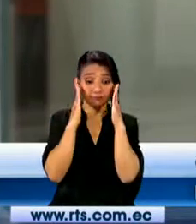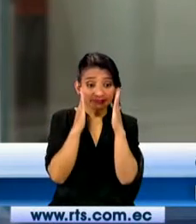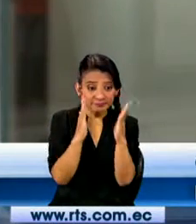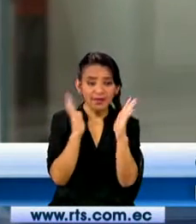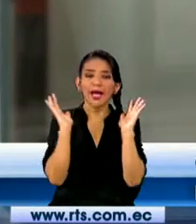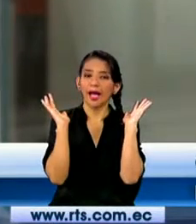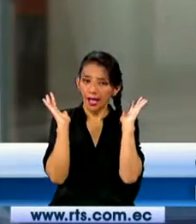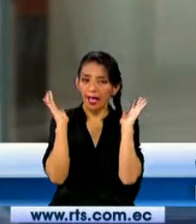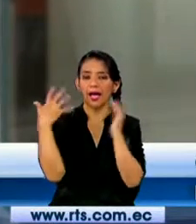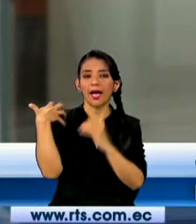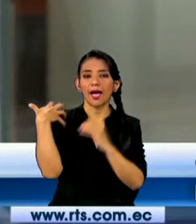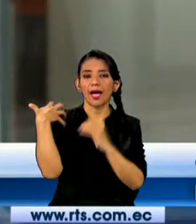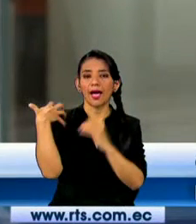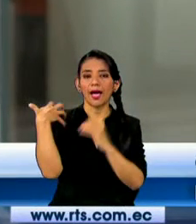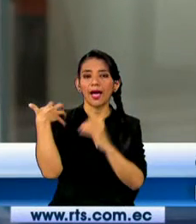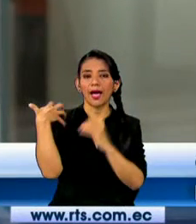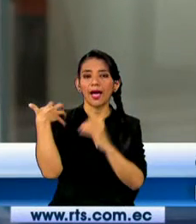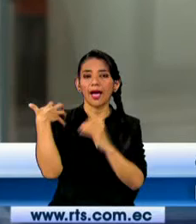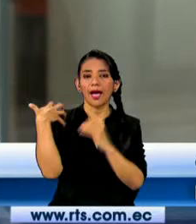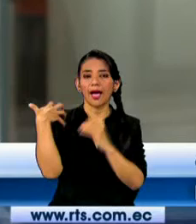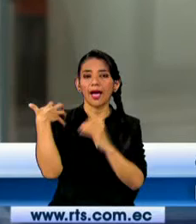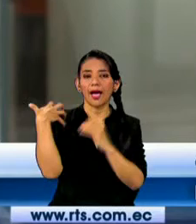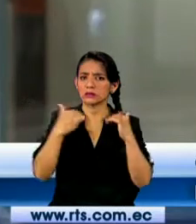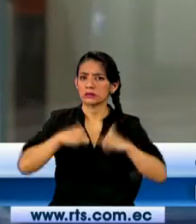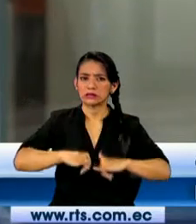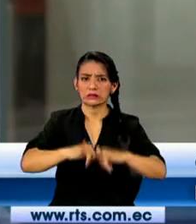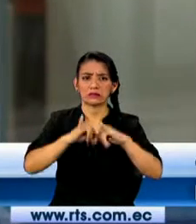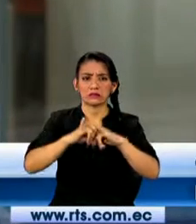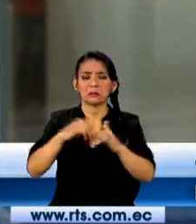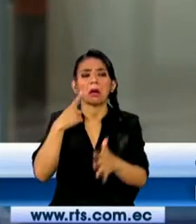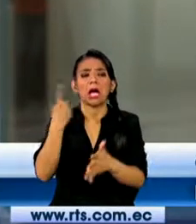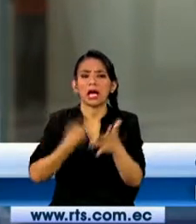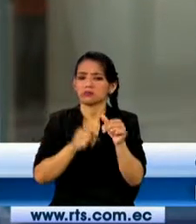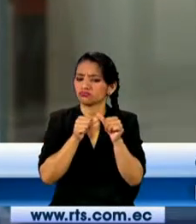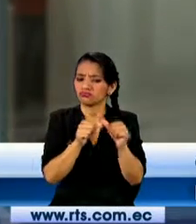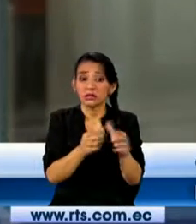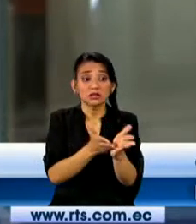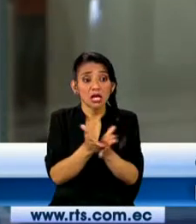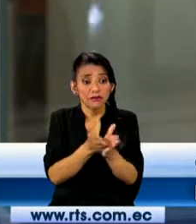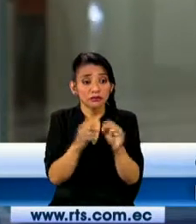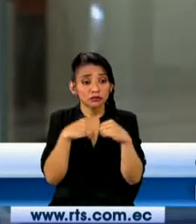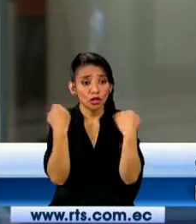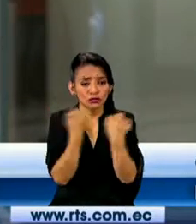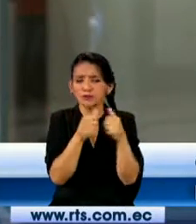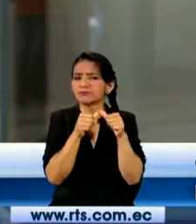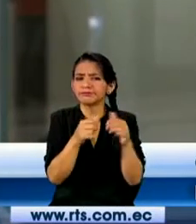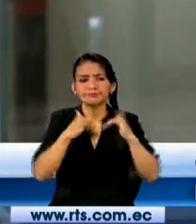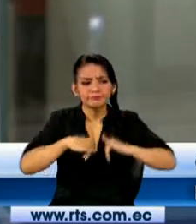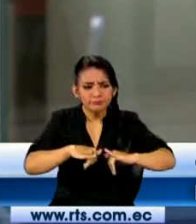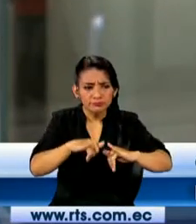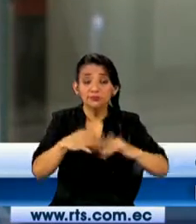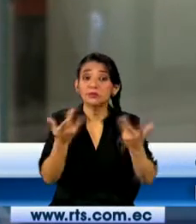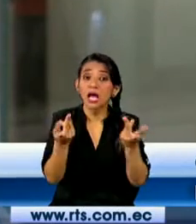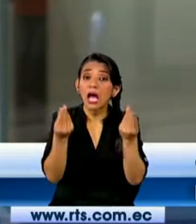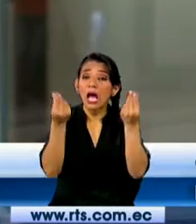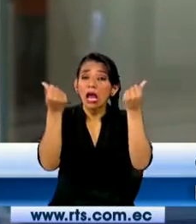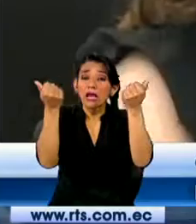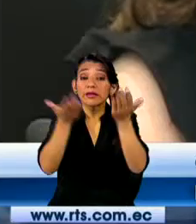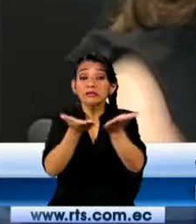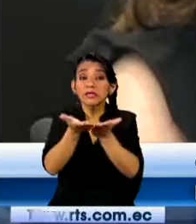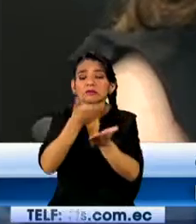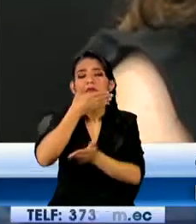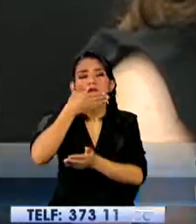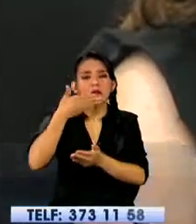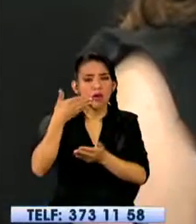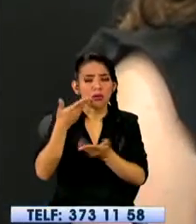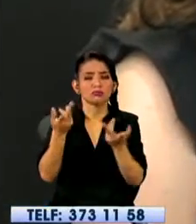que la hemos afirmado muchísimo en este gobierno. Nuestra intención es sostener esos servicios sociales, ir mejorando siempre la calidad de los servicios.